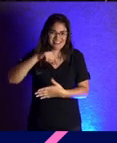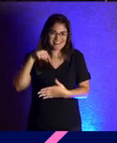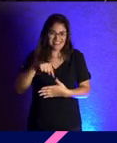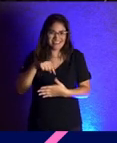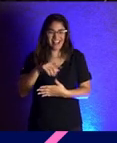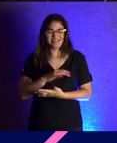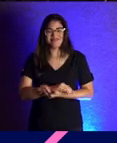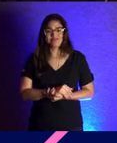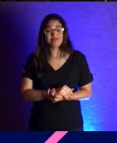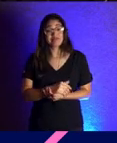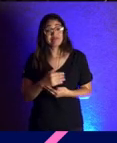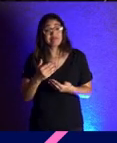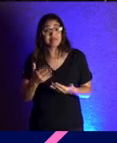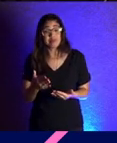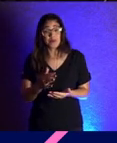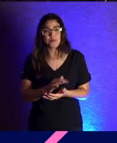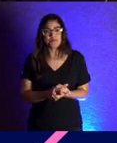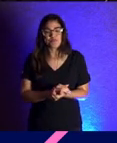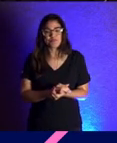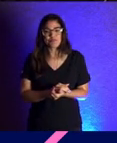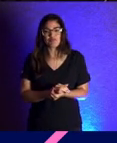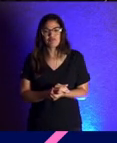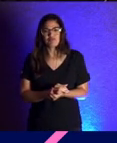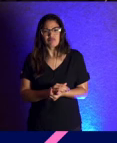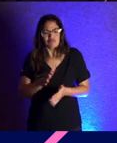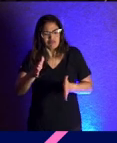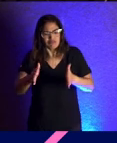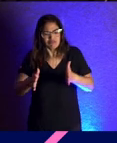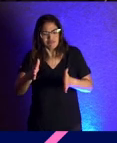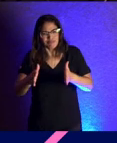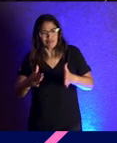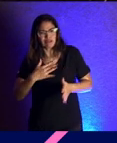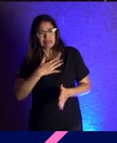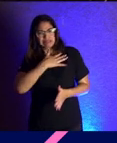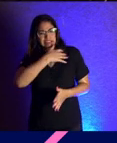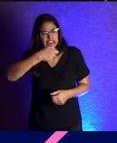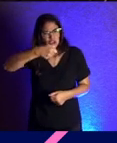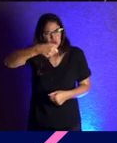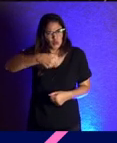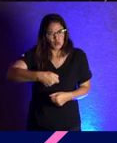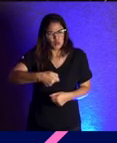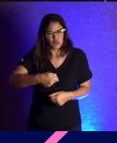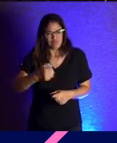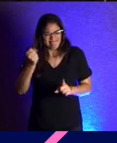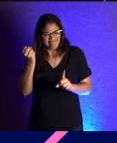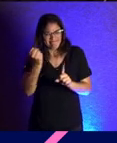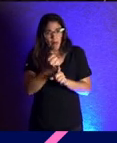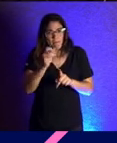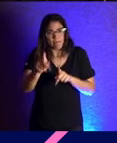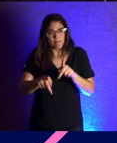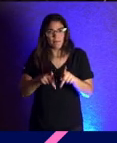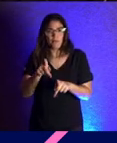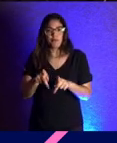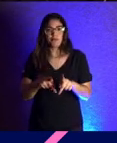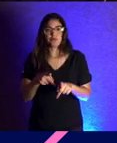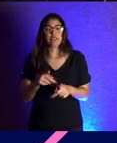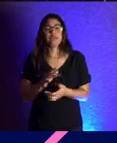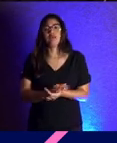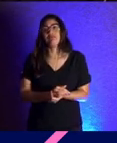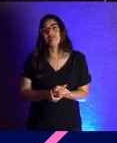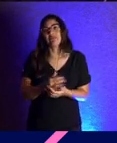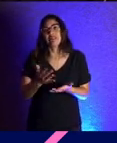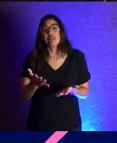cómo ciertos regímenes operan y afectan finalmente a la población. Yo sí quiero tomar un ejemplo, y es por ejemplo